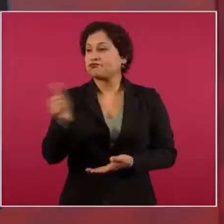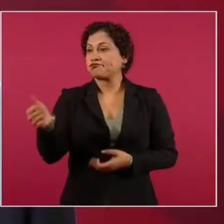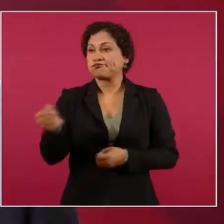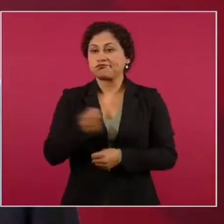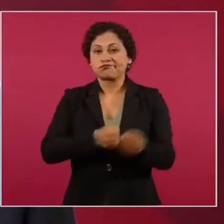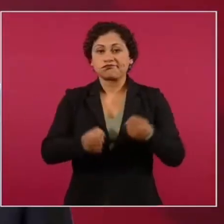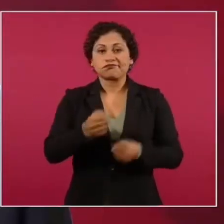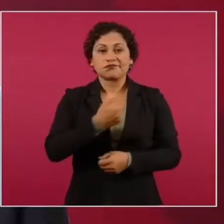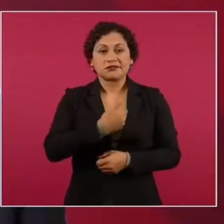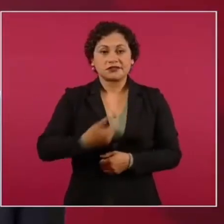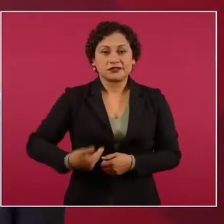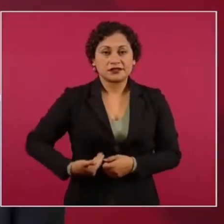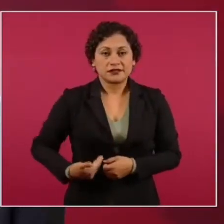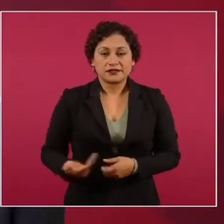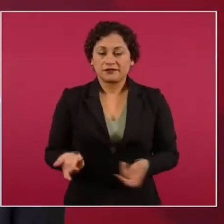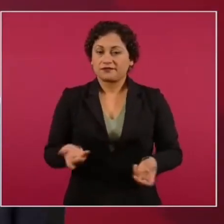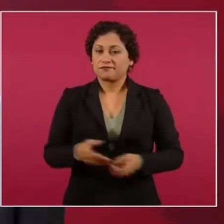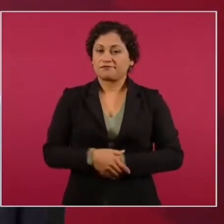de Estado